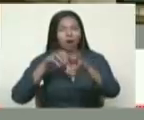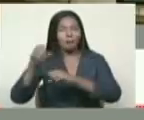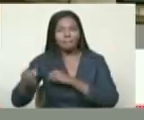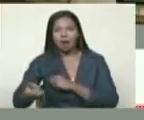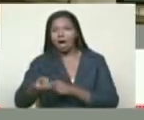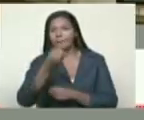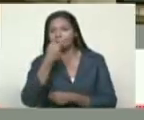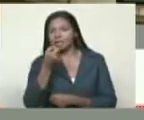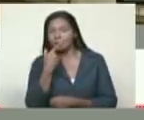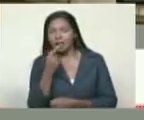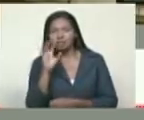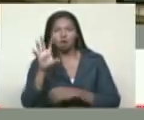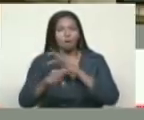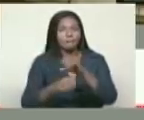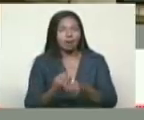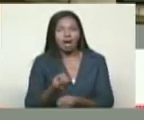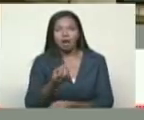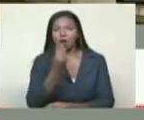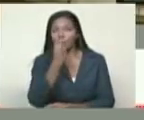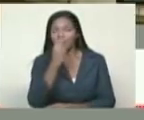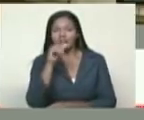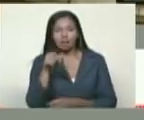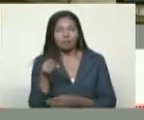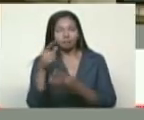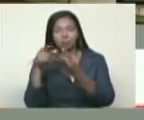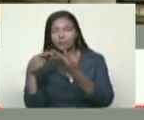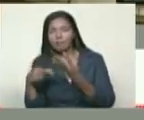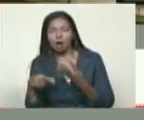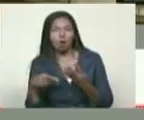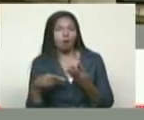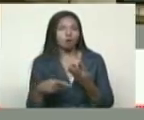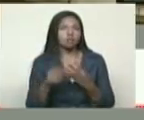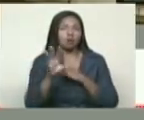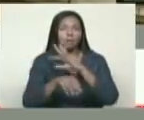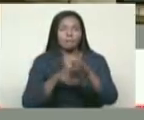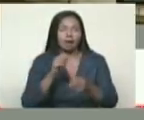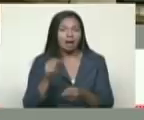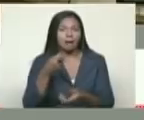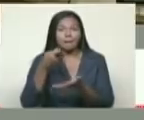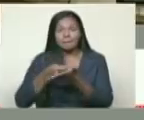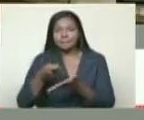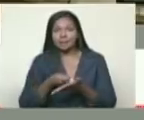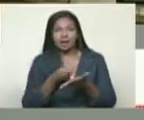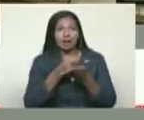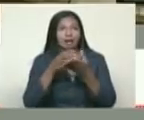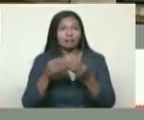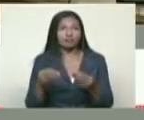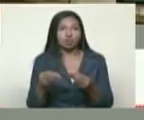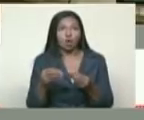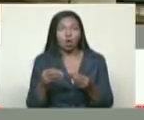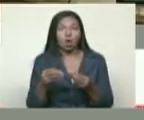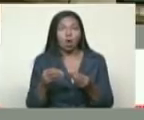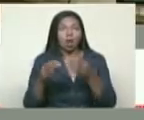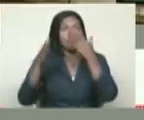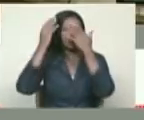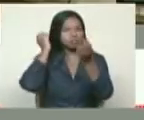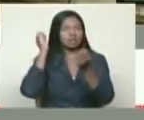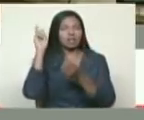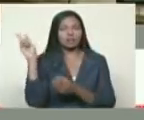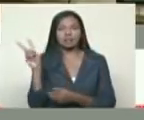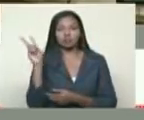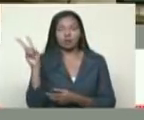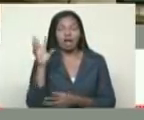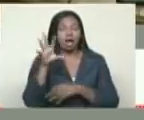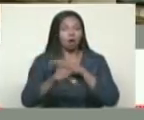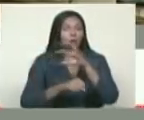comprar alimentos, para comprar insumos para la producción, hasta para pagarle a los funcionarios del Servicio Exterior de la Cancillería venezolana, para